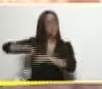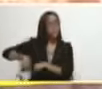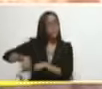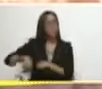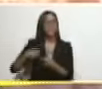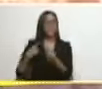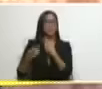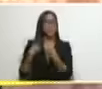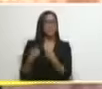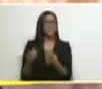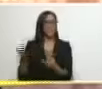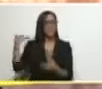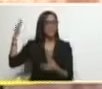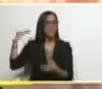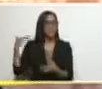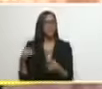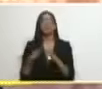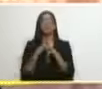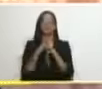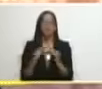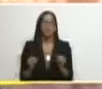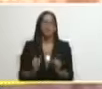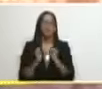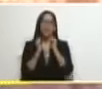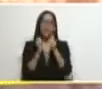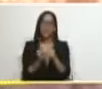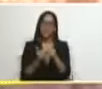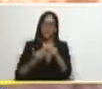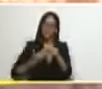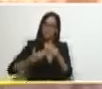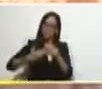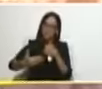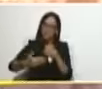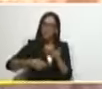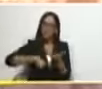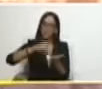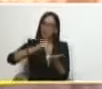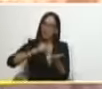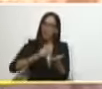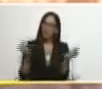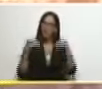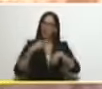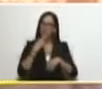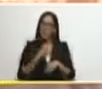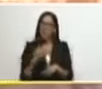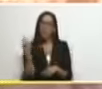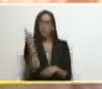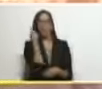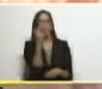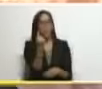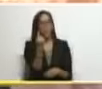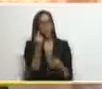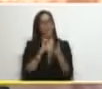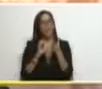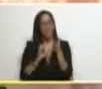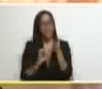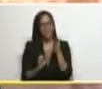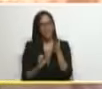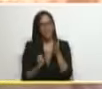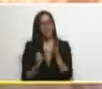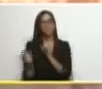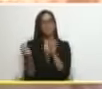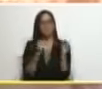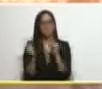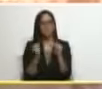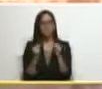del pasado y que todo empieza a partir de la firma del Acuerdo de Ginebra como único instrumento de